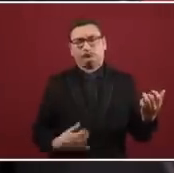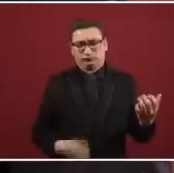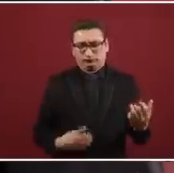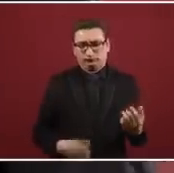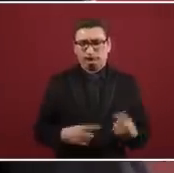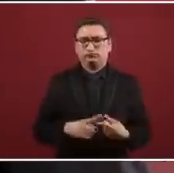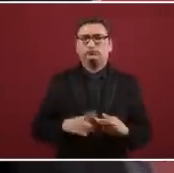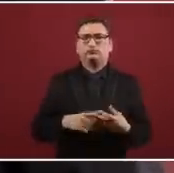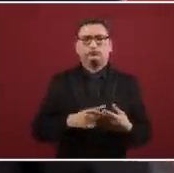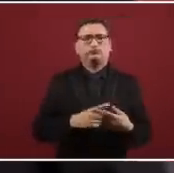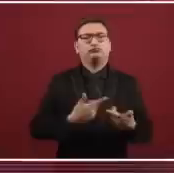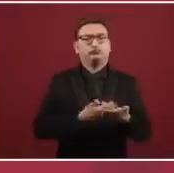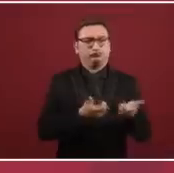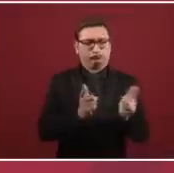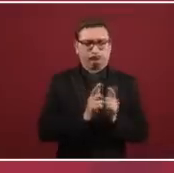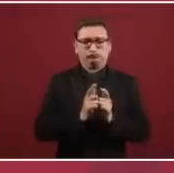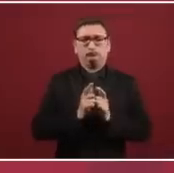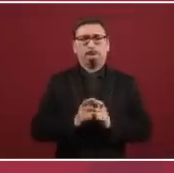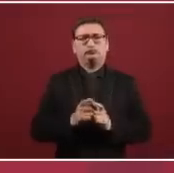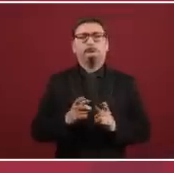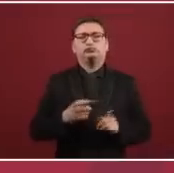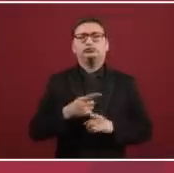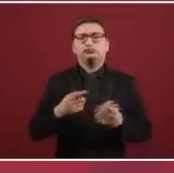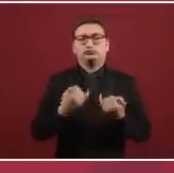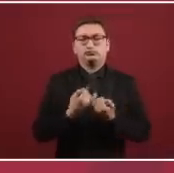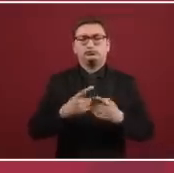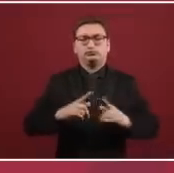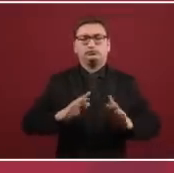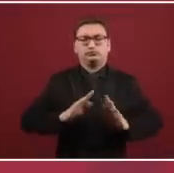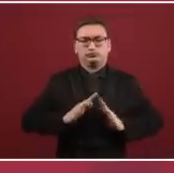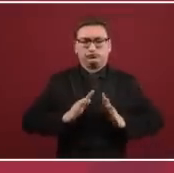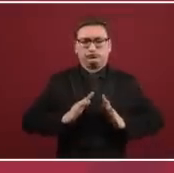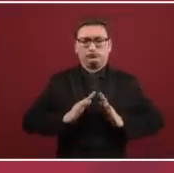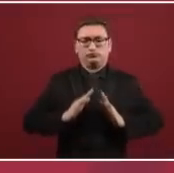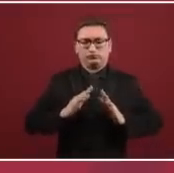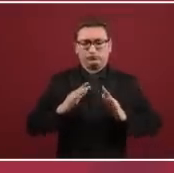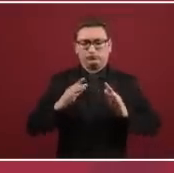las bandas de la defensa de Marina,